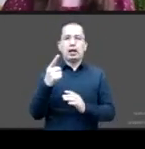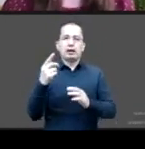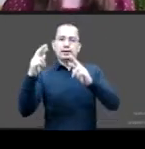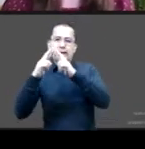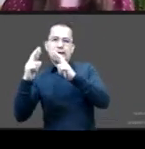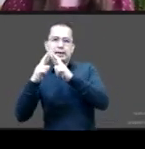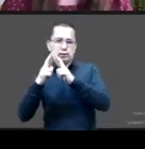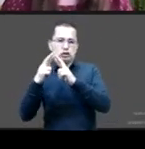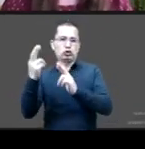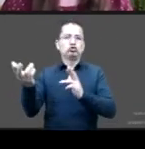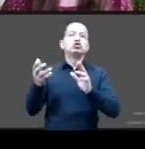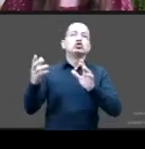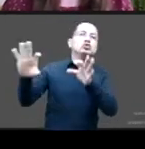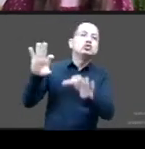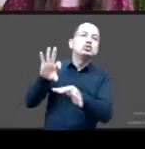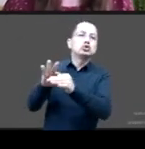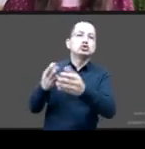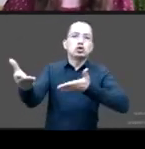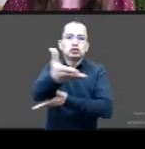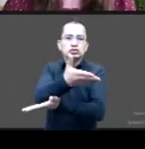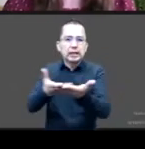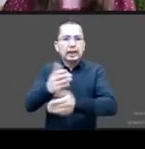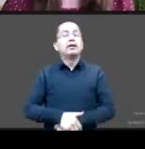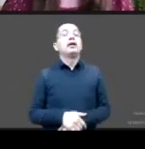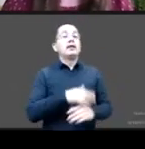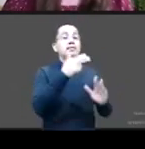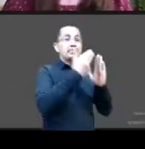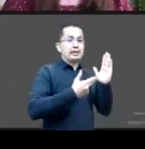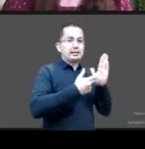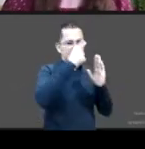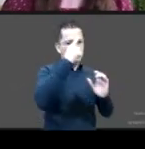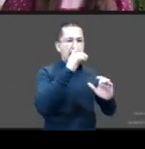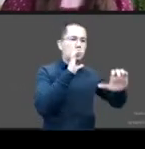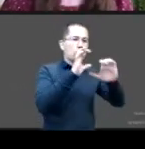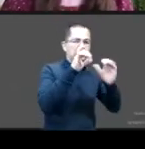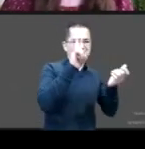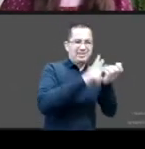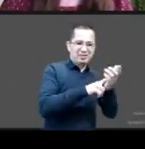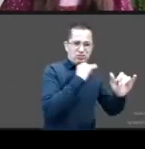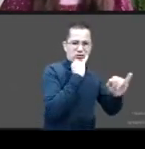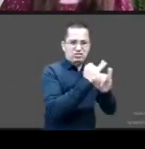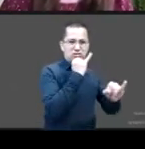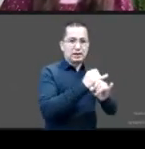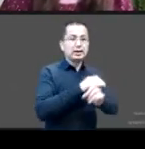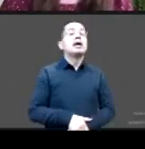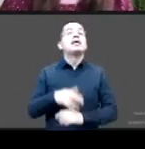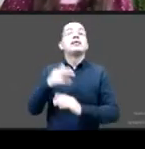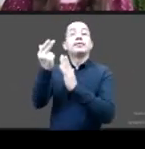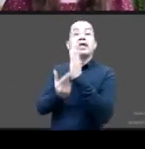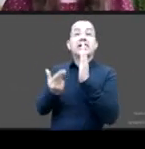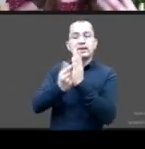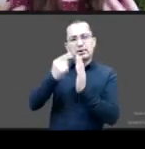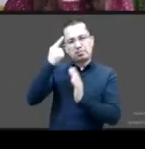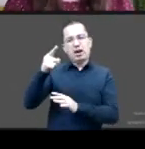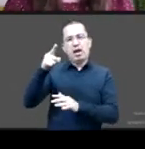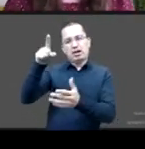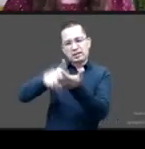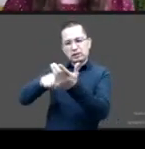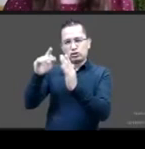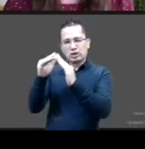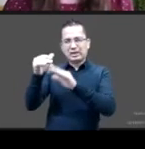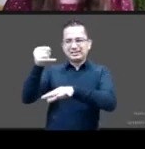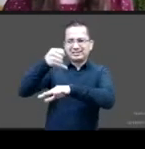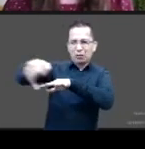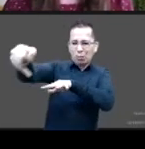huertos familiares en estos talleres que pueden ustedes seguir también a través del facebook por todos pues los jóvenes han